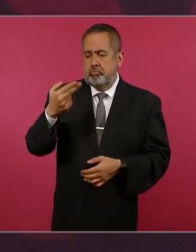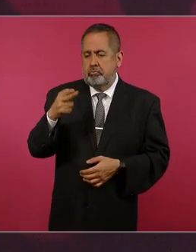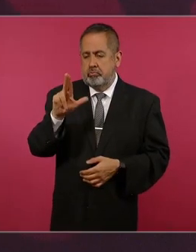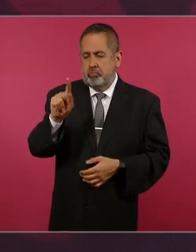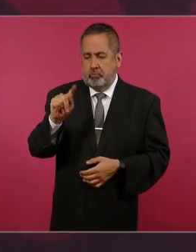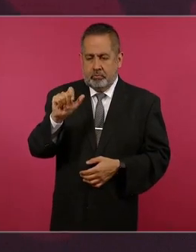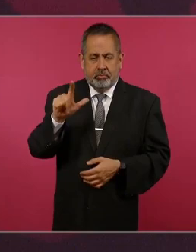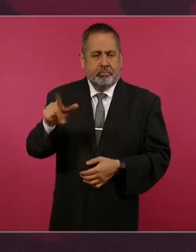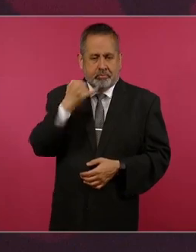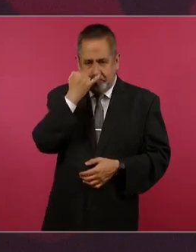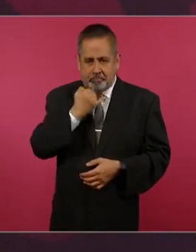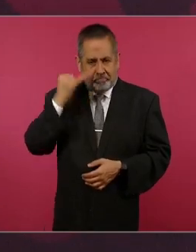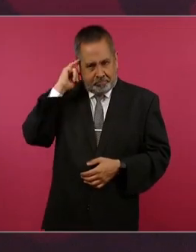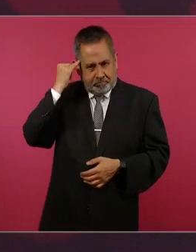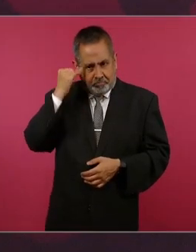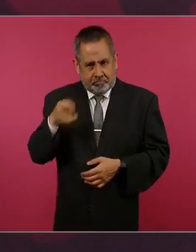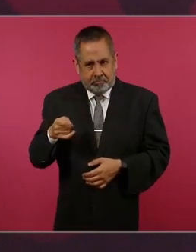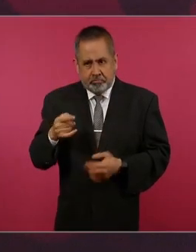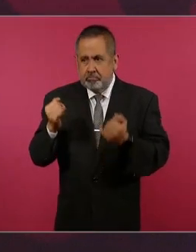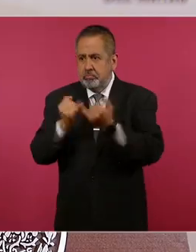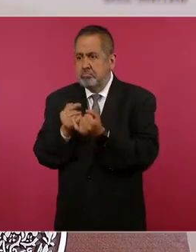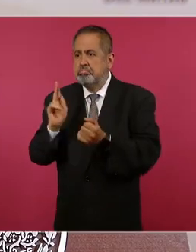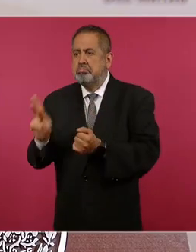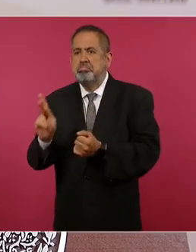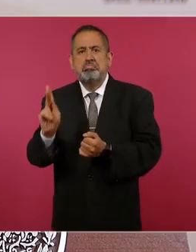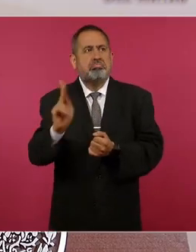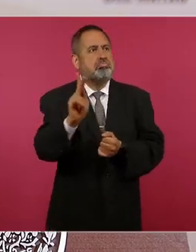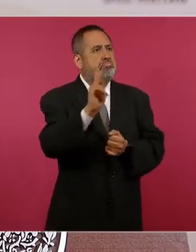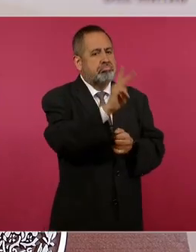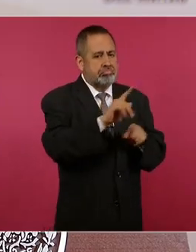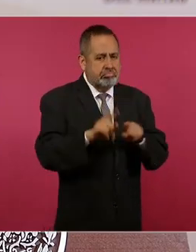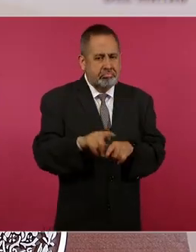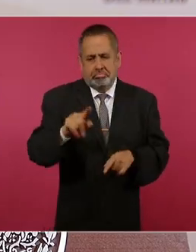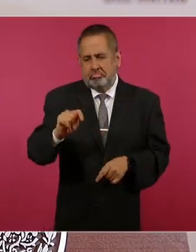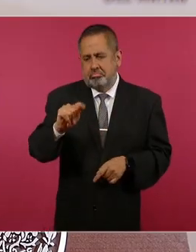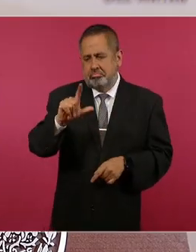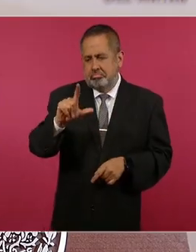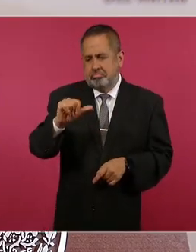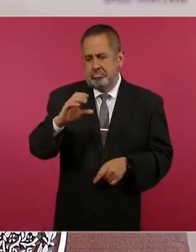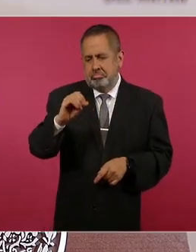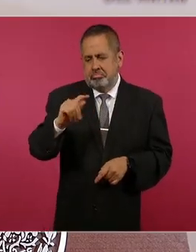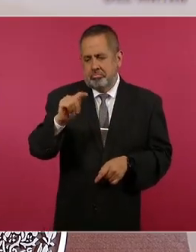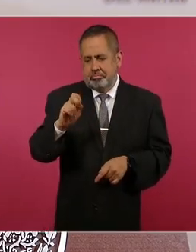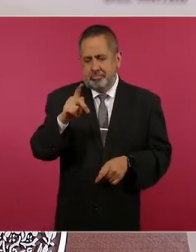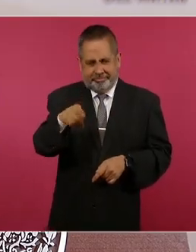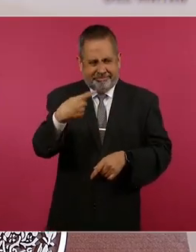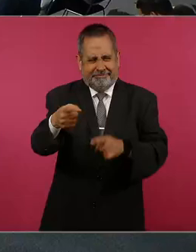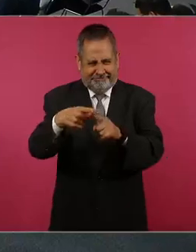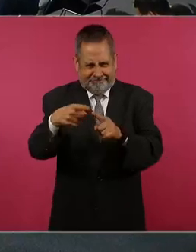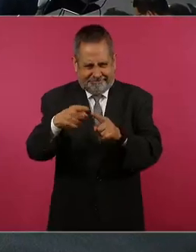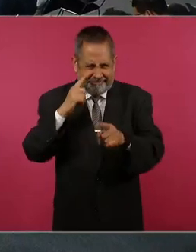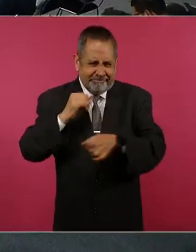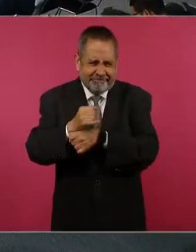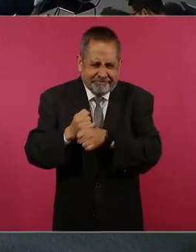nombres náhuatl. Y se repiten. Tlacotepec, ahí se los dejo de tarea,